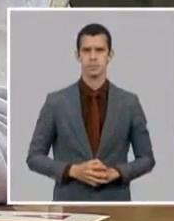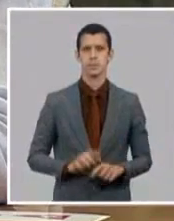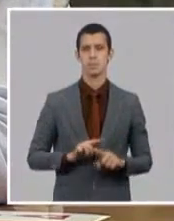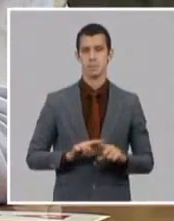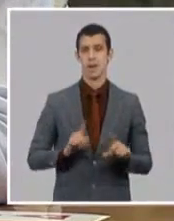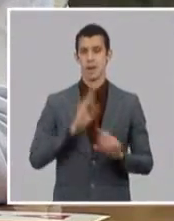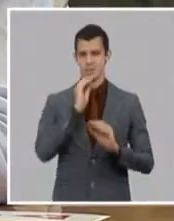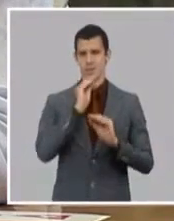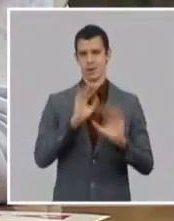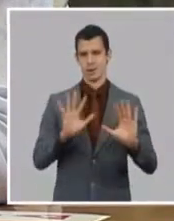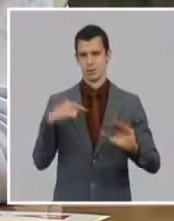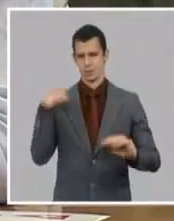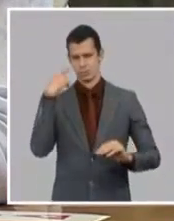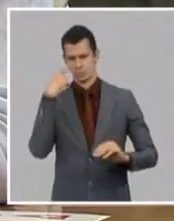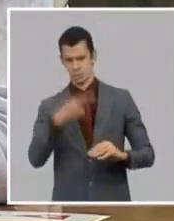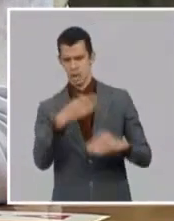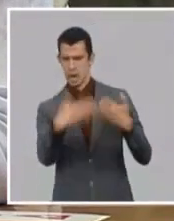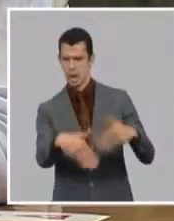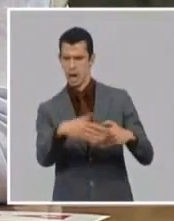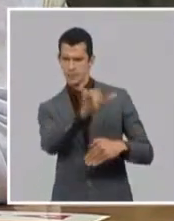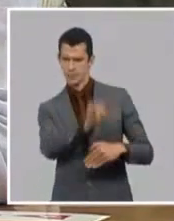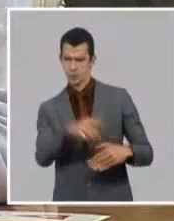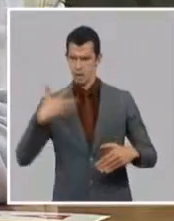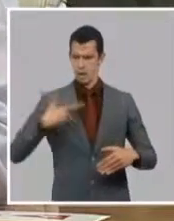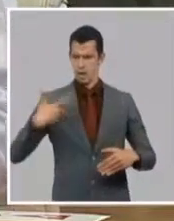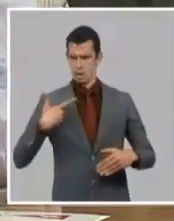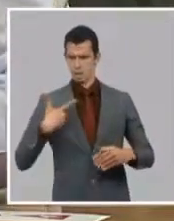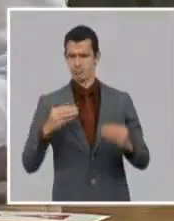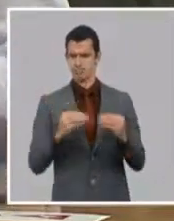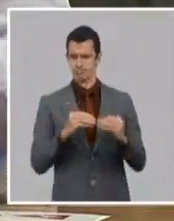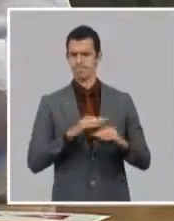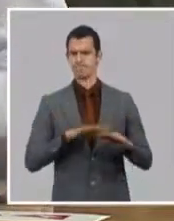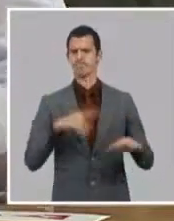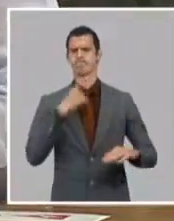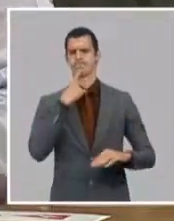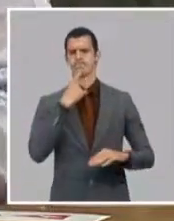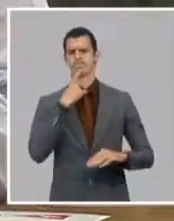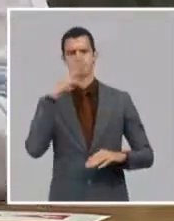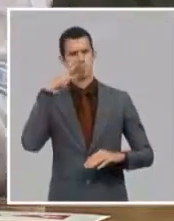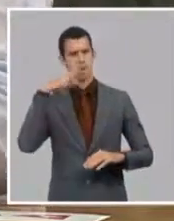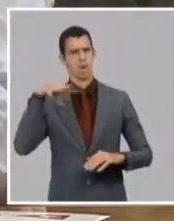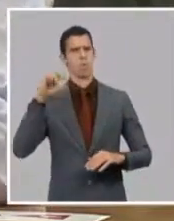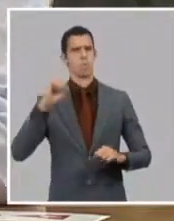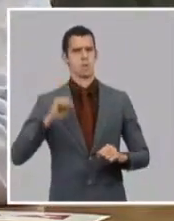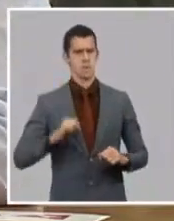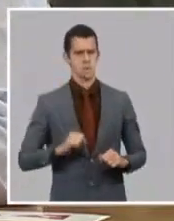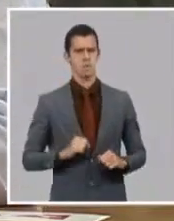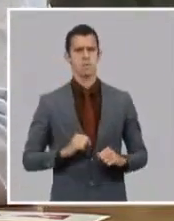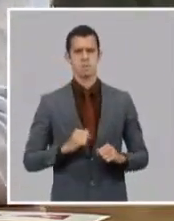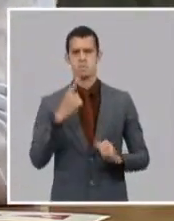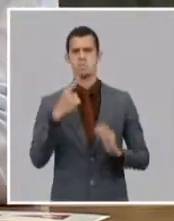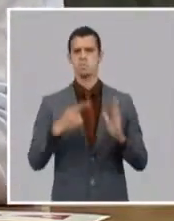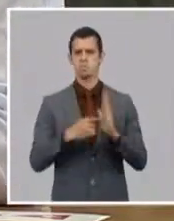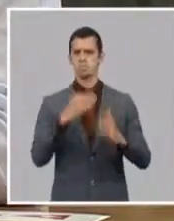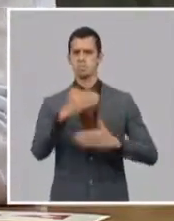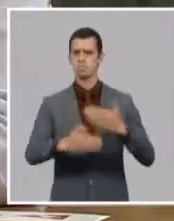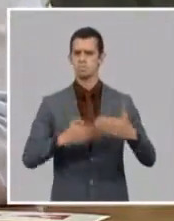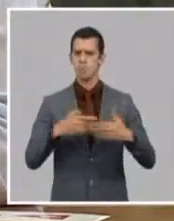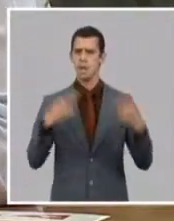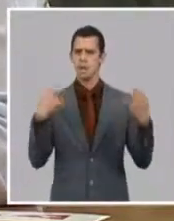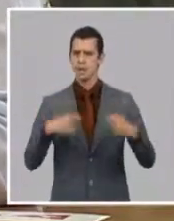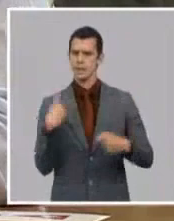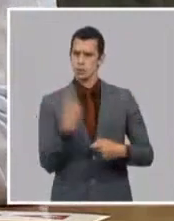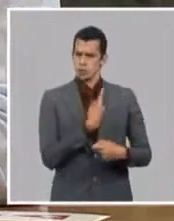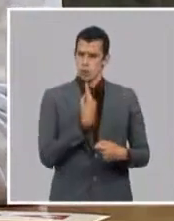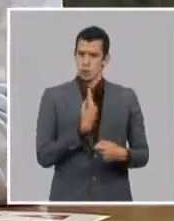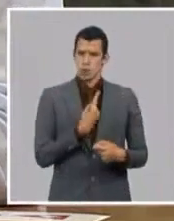potenciar la atención, hay que seguir potenciando un tema que hemos debatido mucho, la atención a la población, la